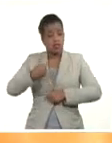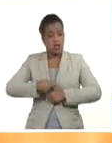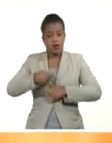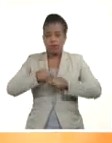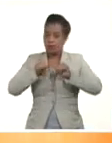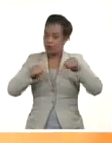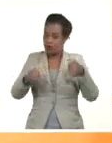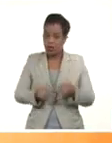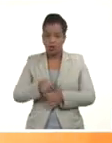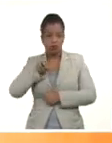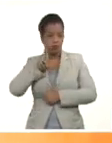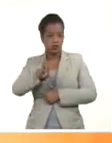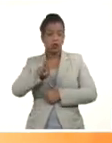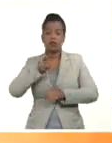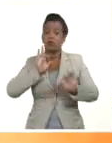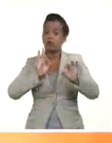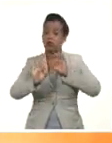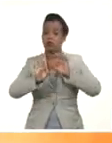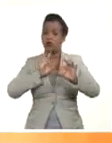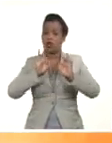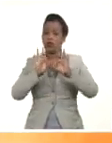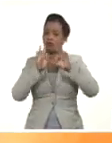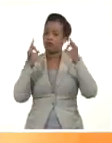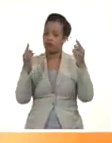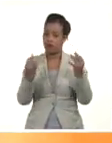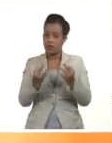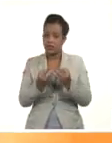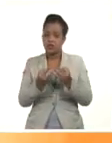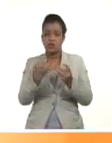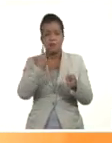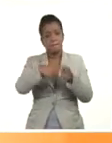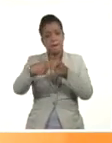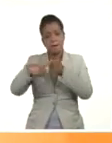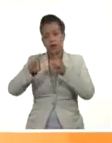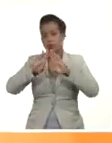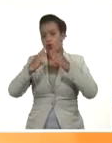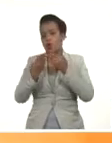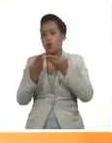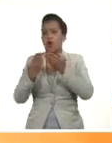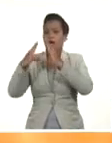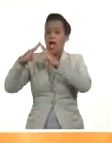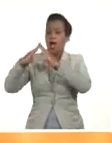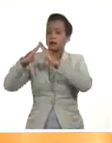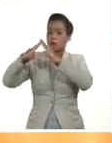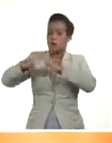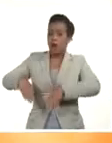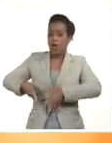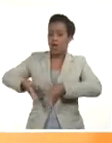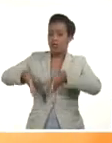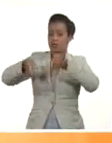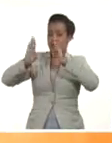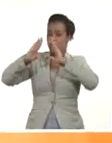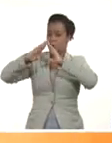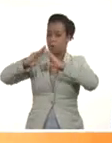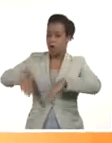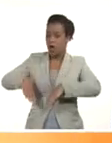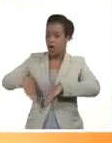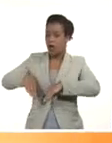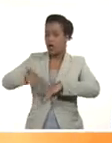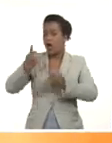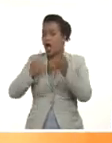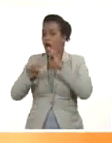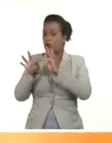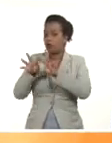todos los medios la protección de los bienes de estas familias, que no sean sustraídos, que tengan la seguridad de que a